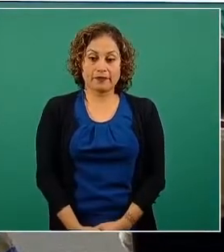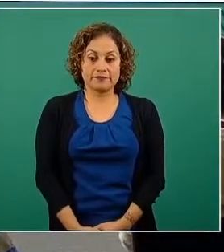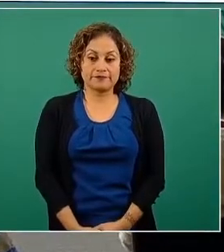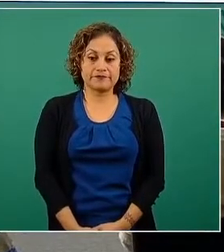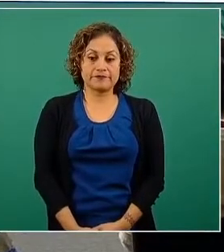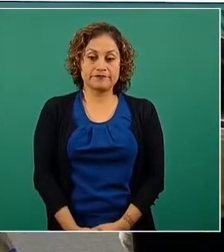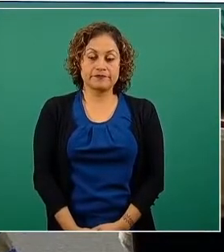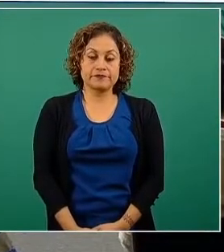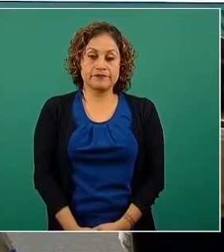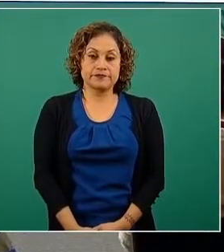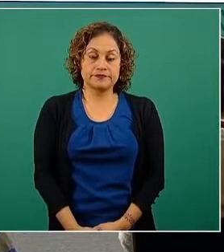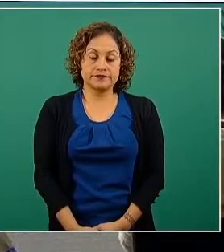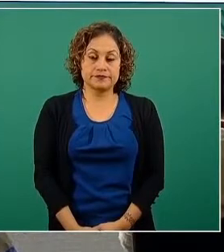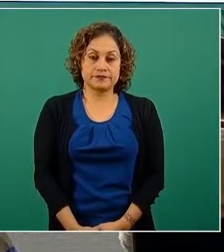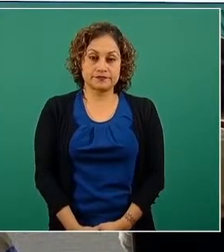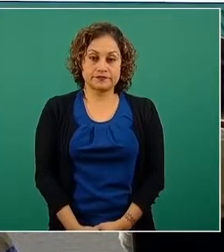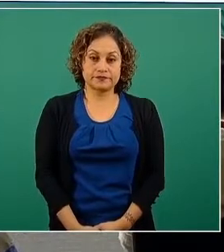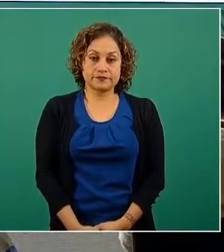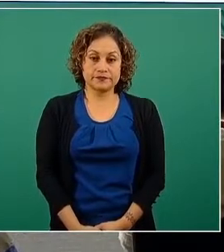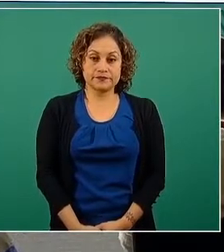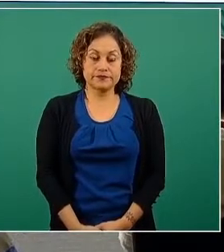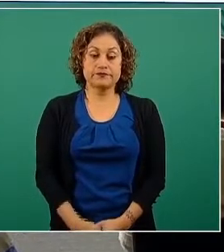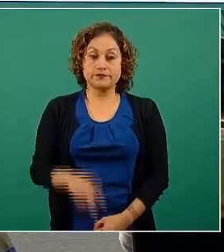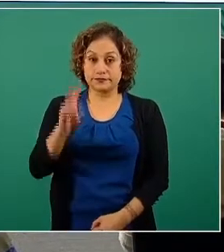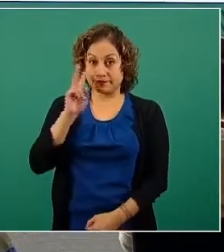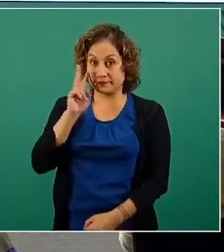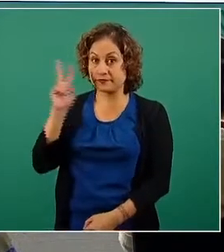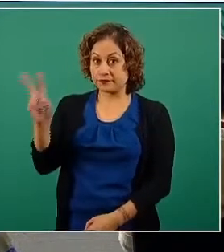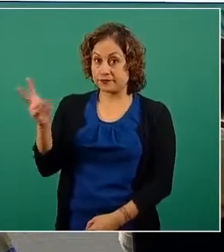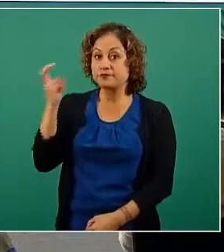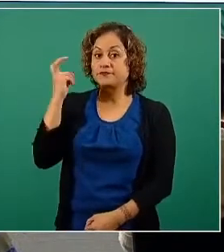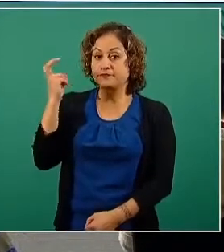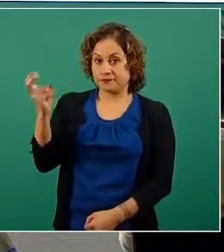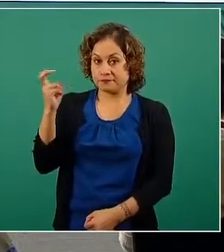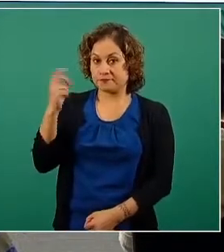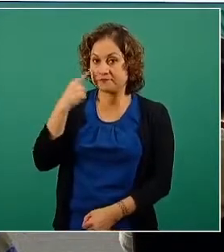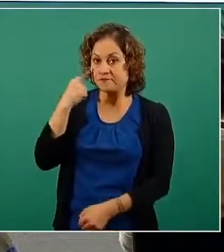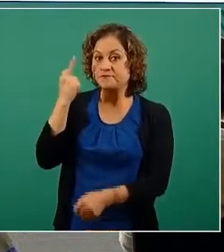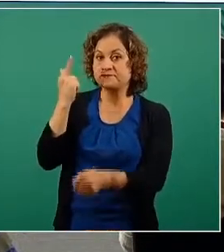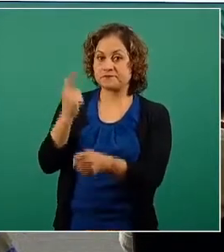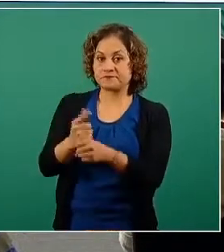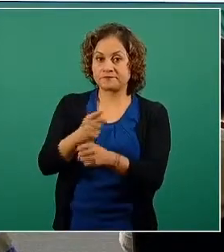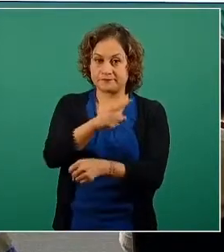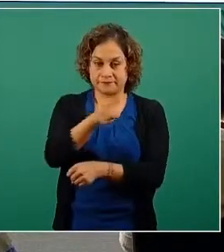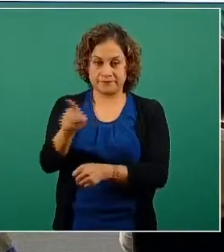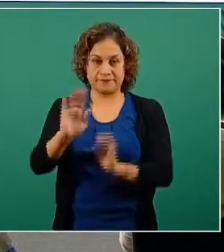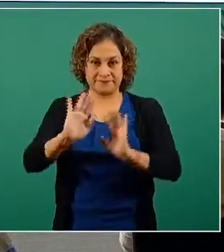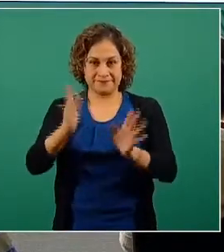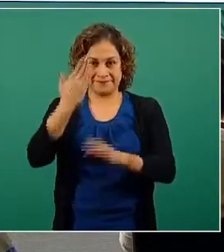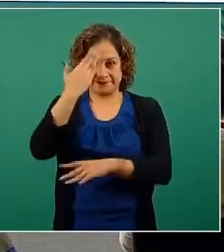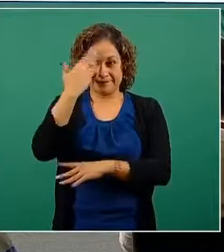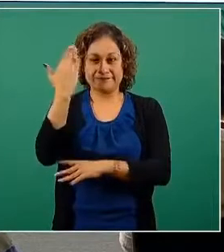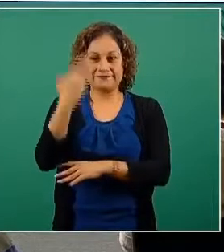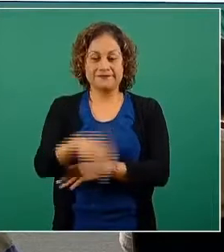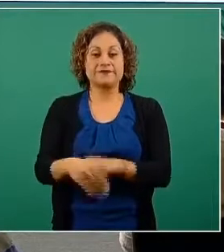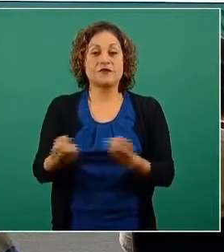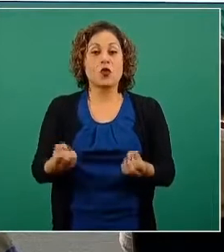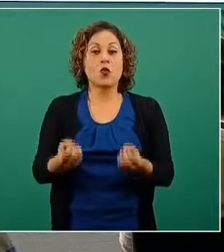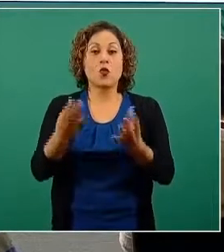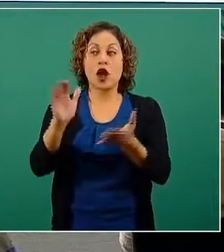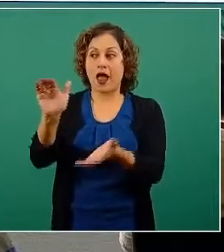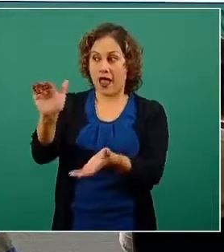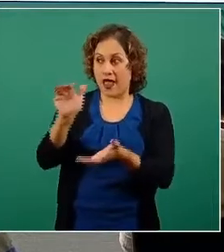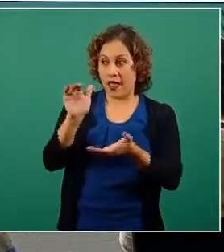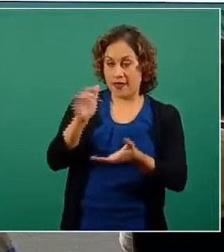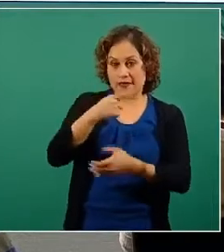Aquí bien podemos identificar, al final de cuentas, pues muchos ya conocen esta cifra, pues cuántas dosis teníamos estimadas, pues